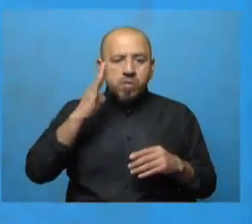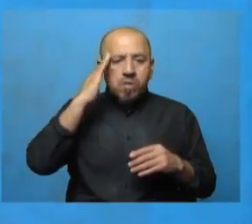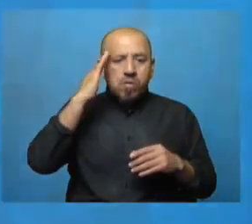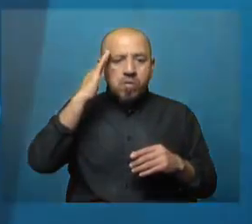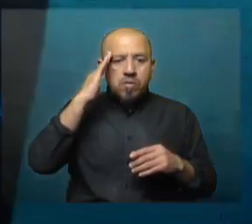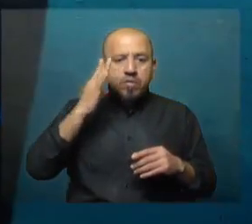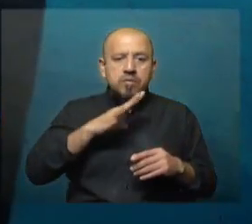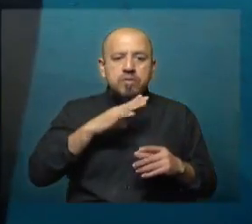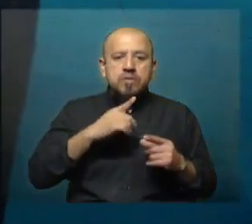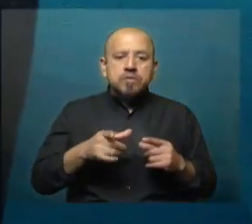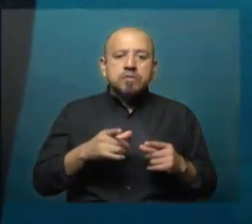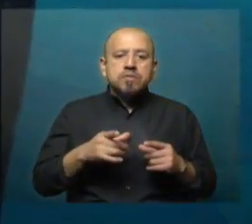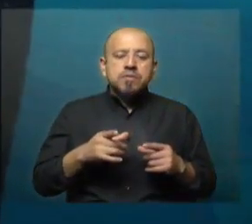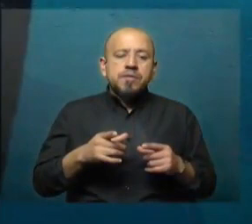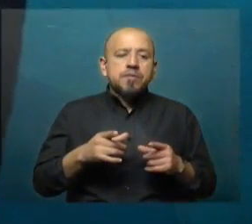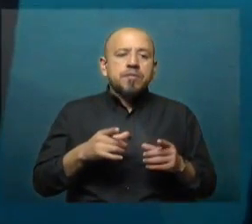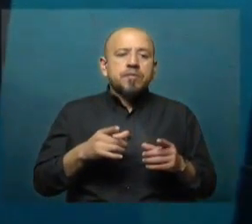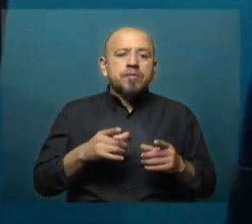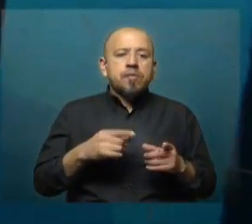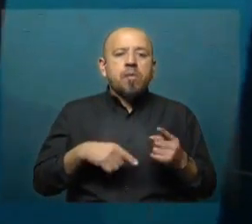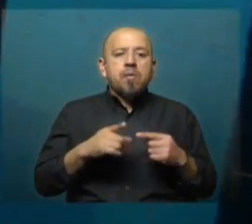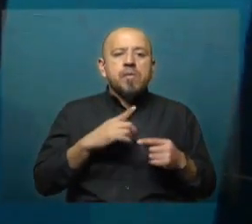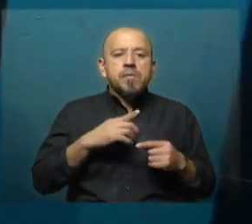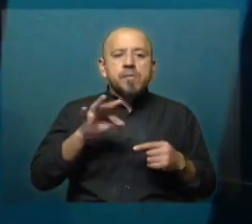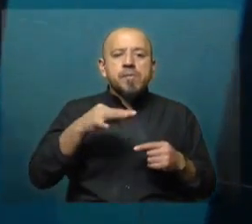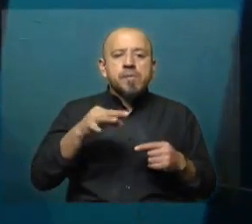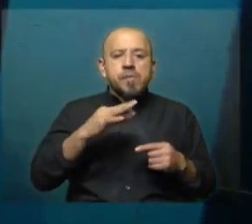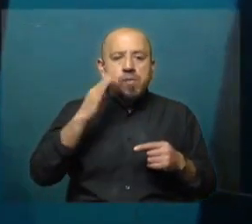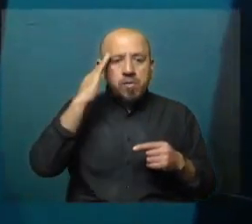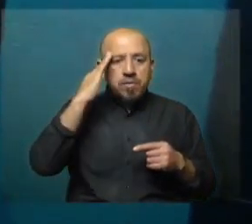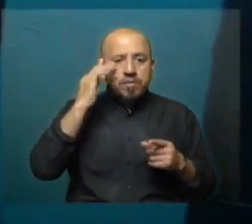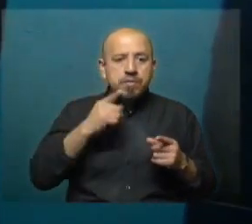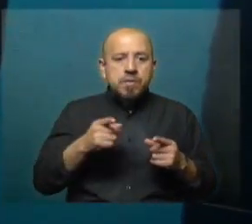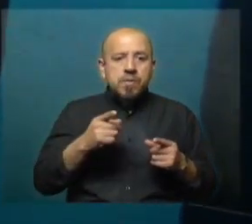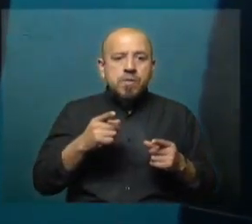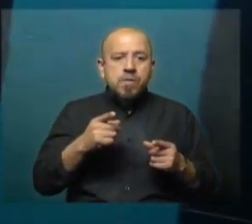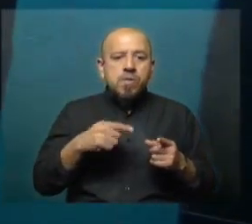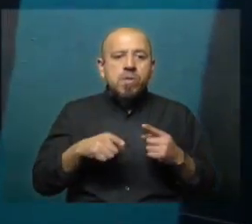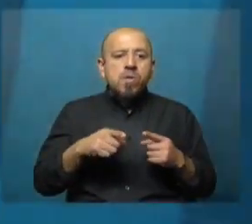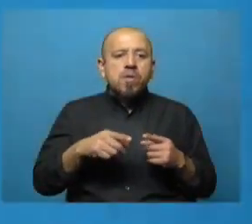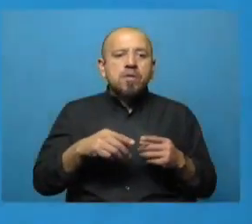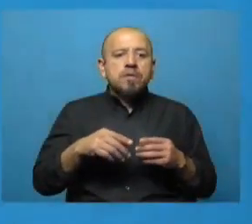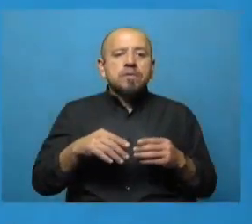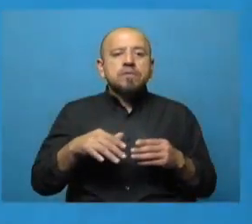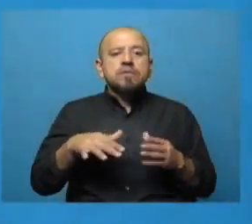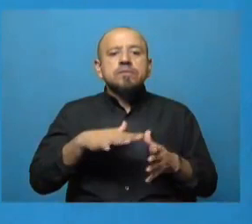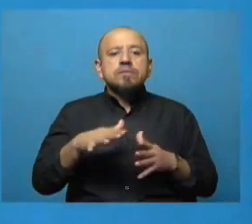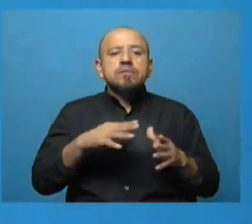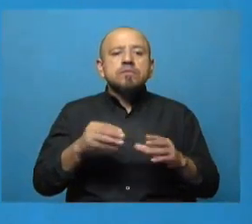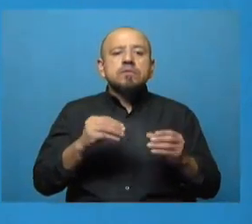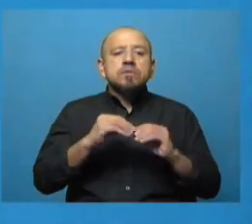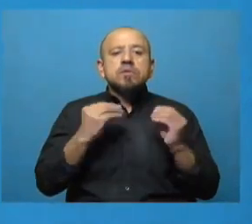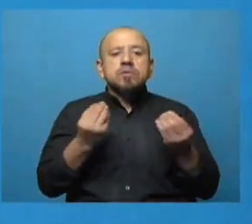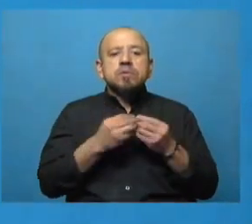que sucede en todos lados no pero este soy el único que lo sé lo que Cuál es el total de lo que estamos